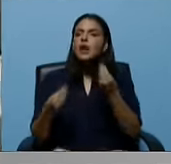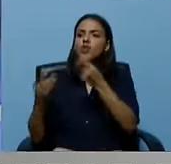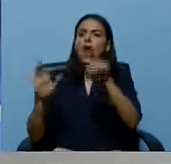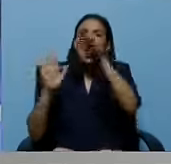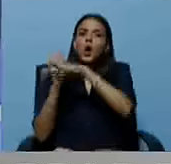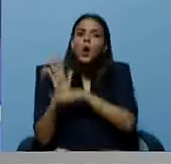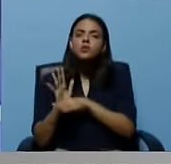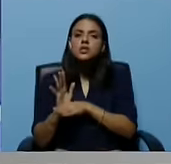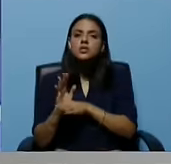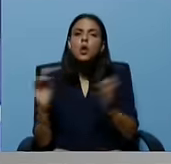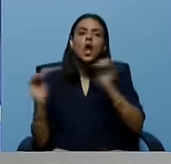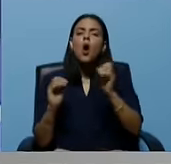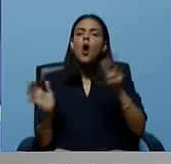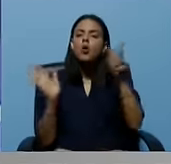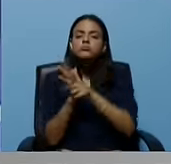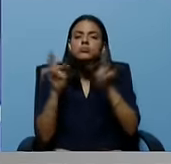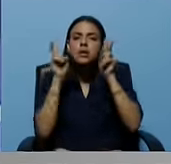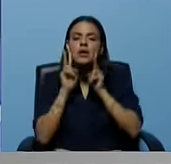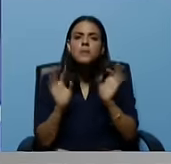recibió.